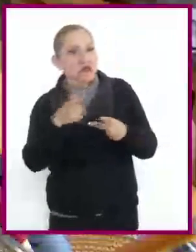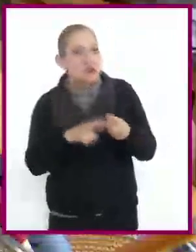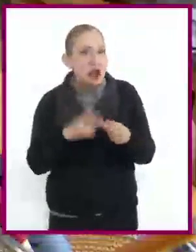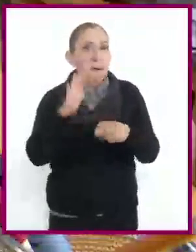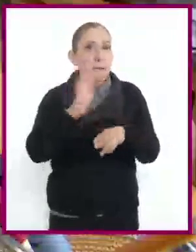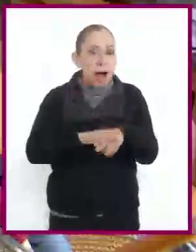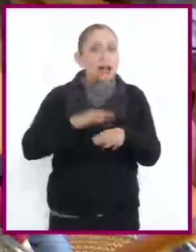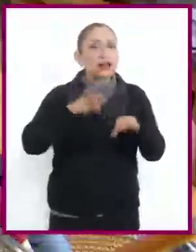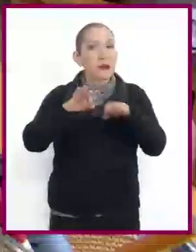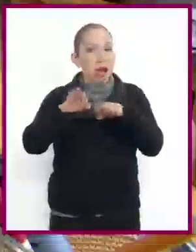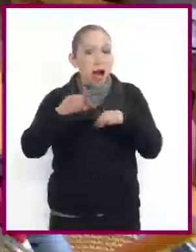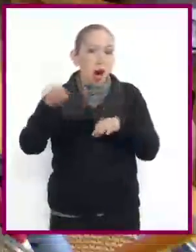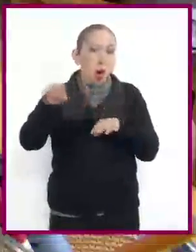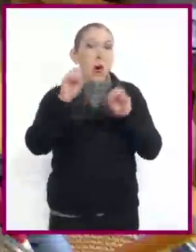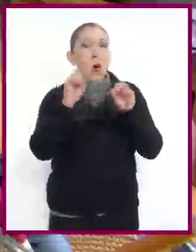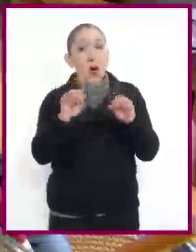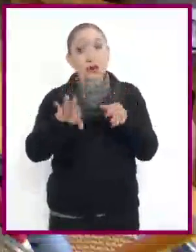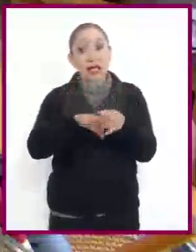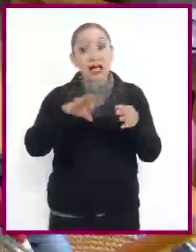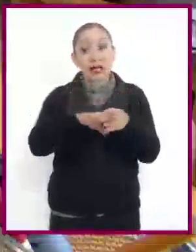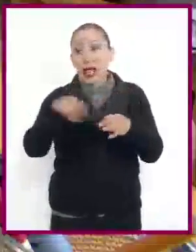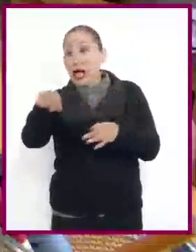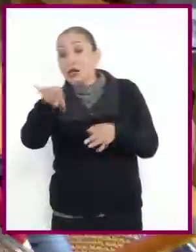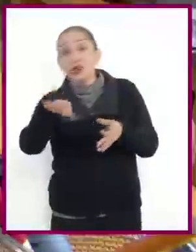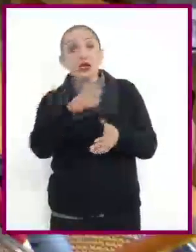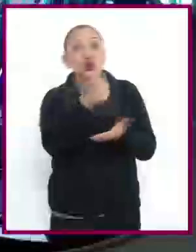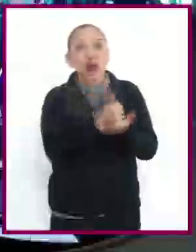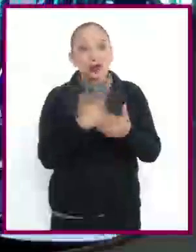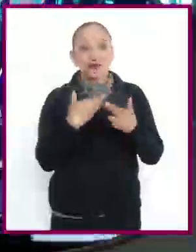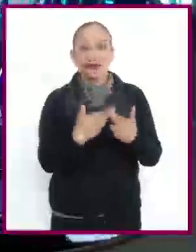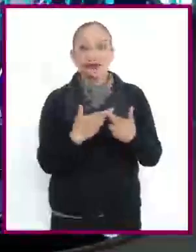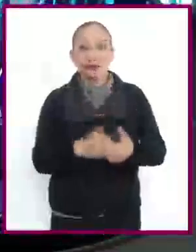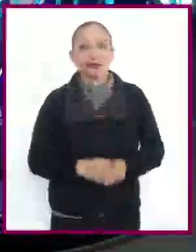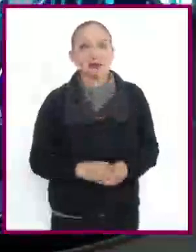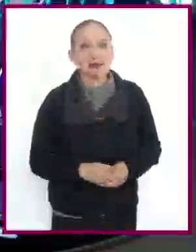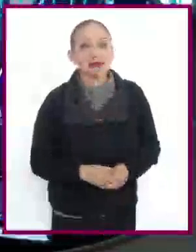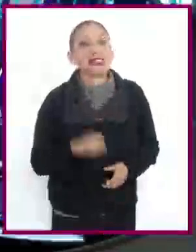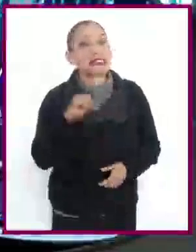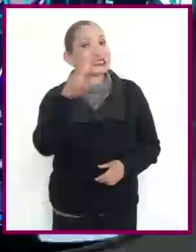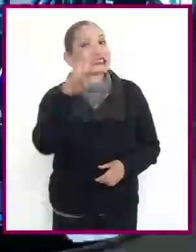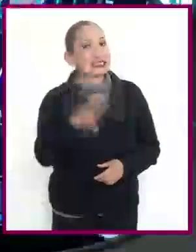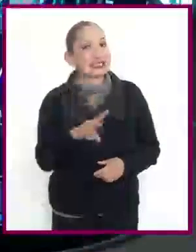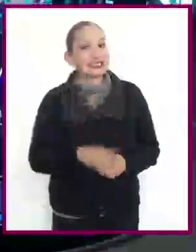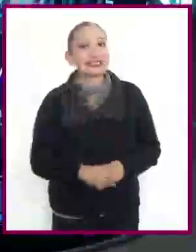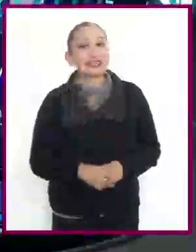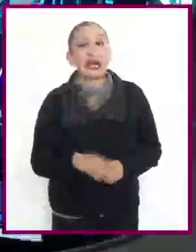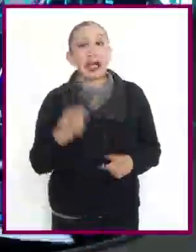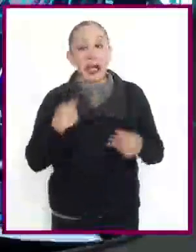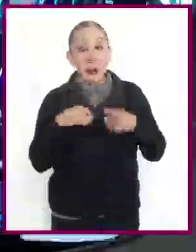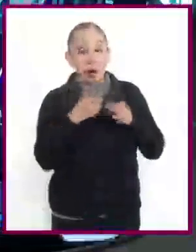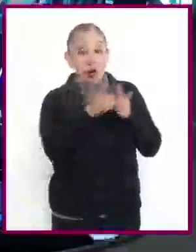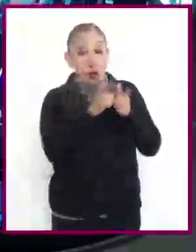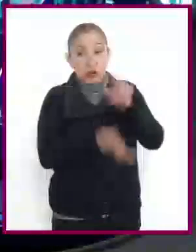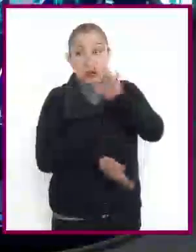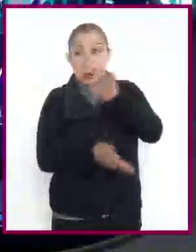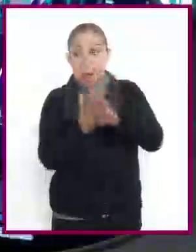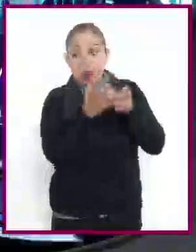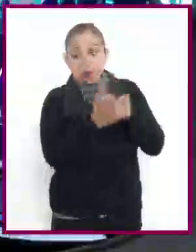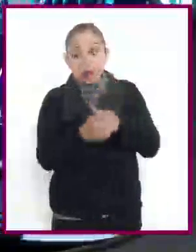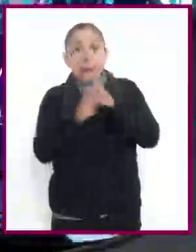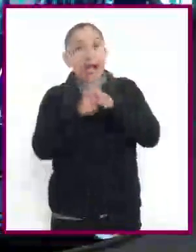Los estados de donde salen los migrantes tienen pocas oportunidades de trabajo y los territorios a donde llegan, por el